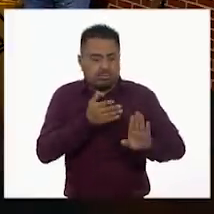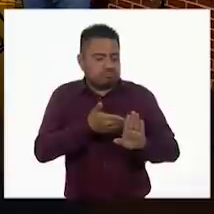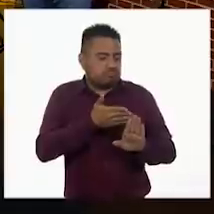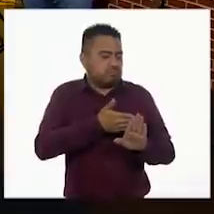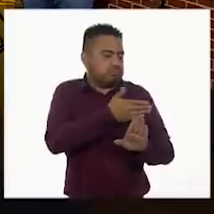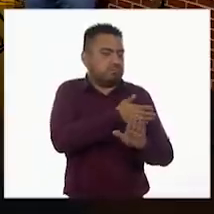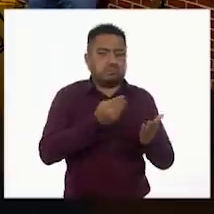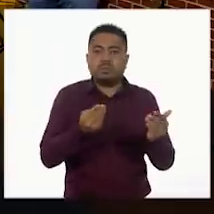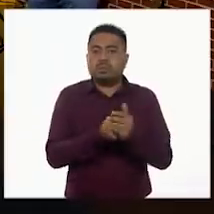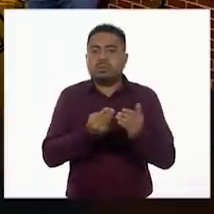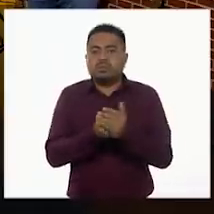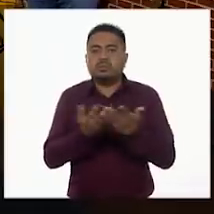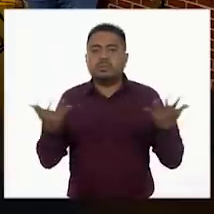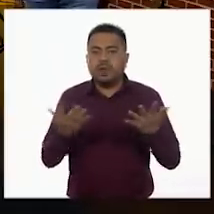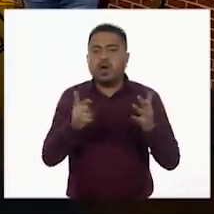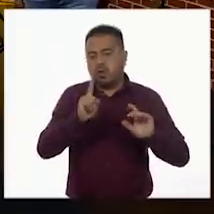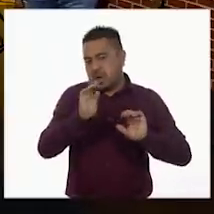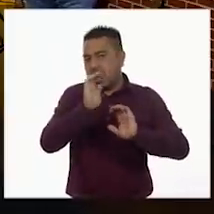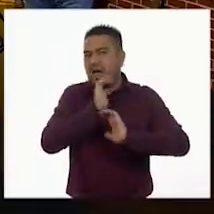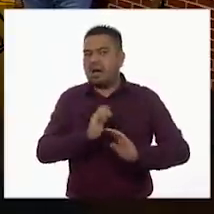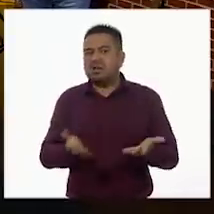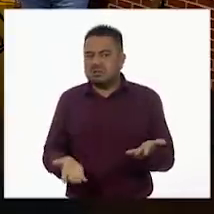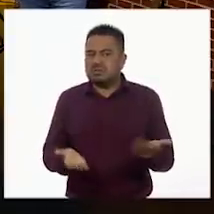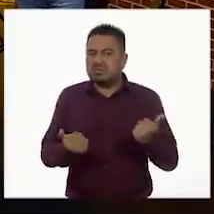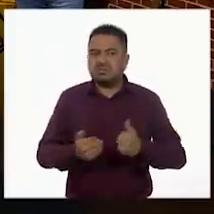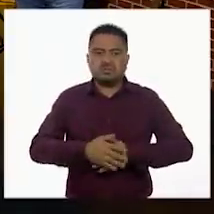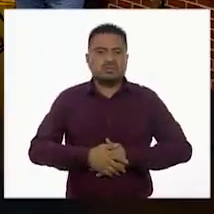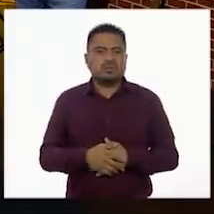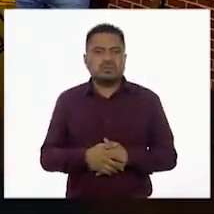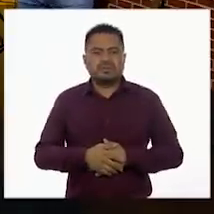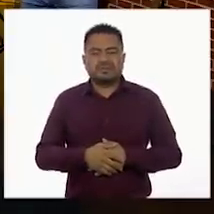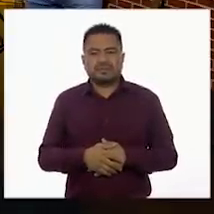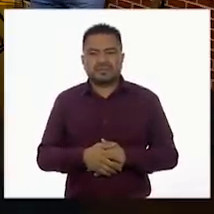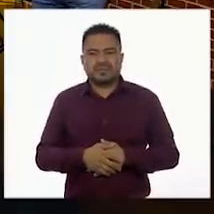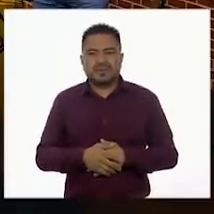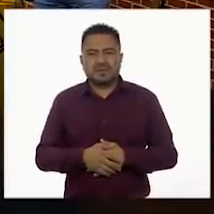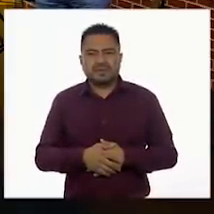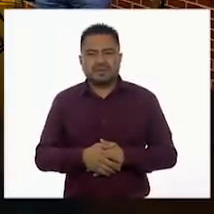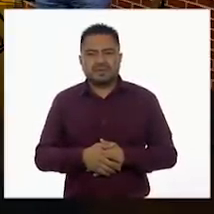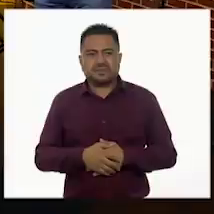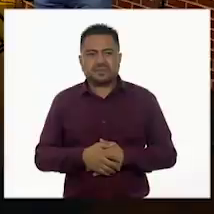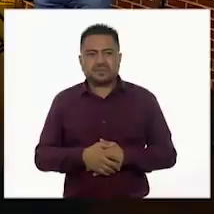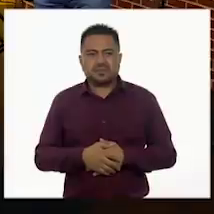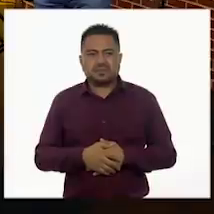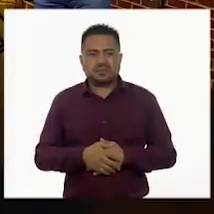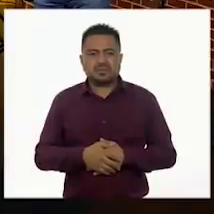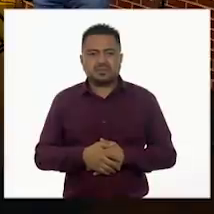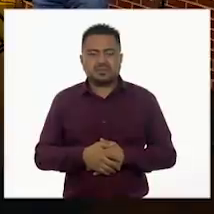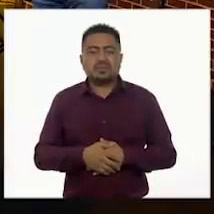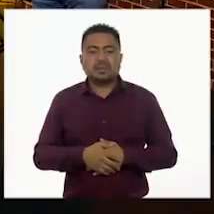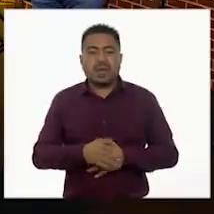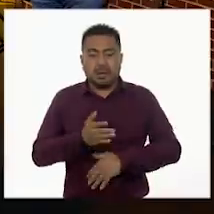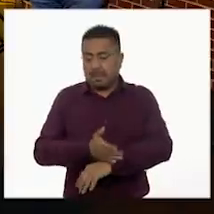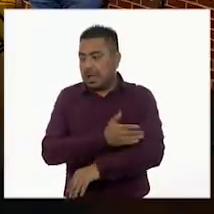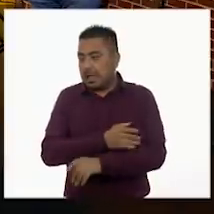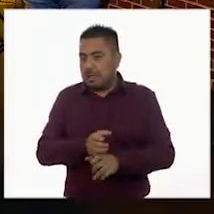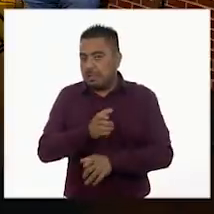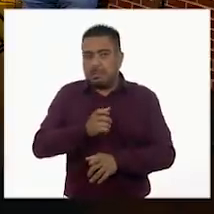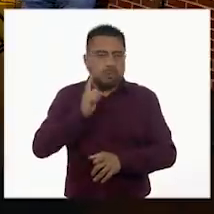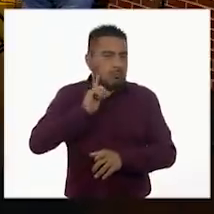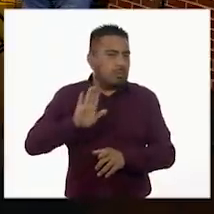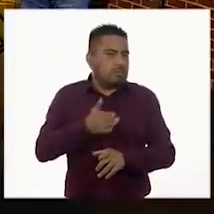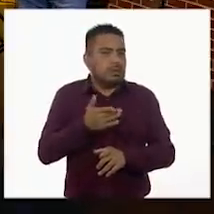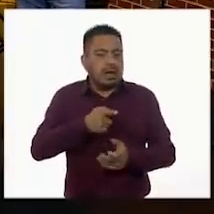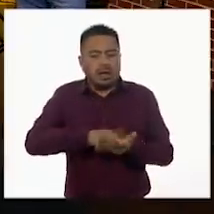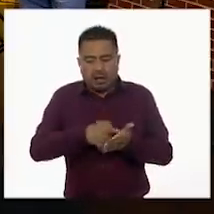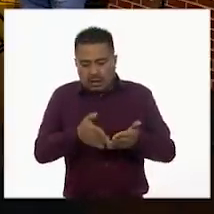otras ocasiones y hacemos una canción? Kazú, kazú, cuica, palo de lluvia, sonido de barco,